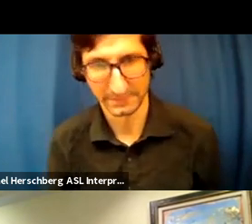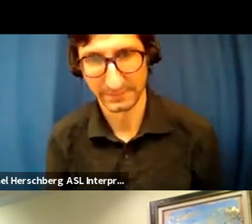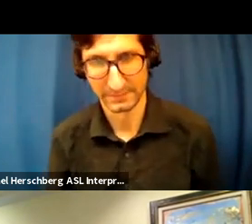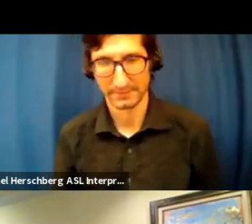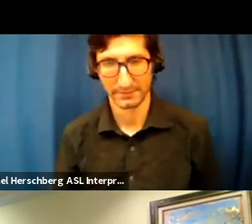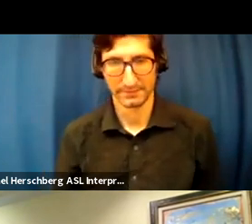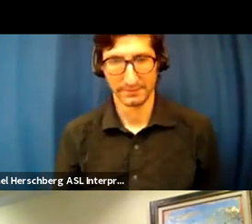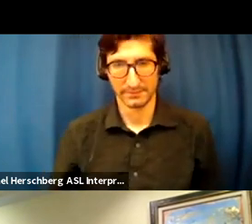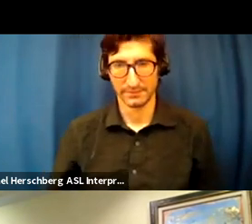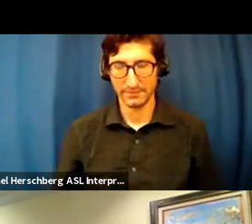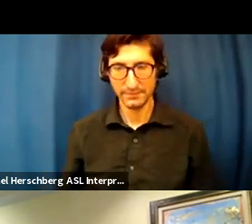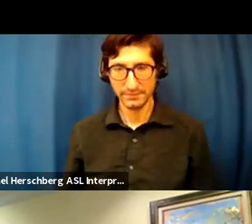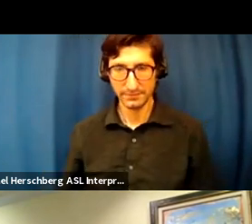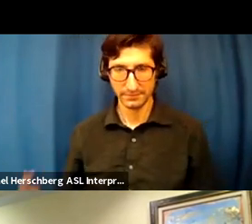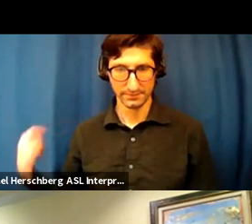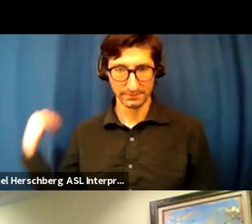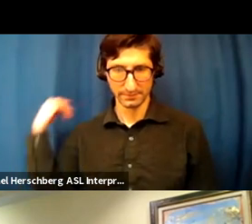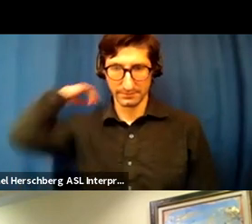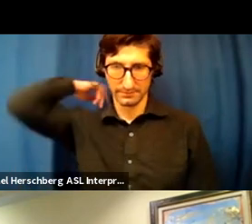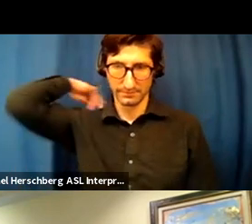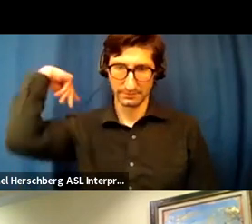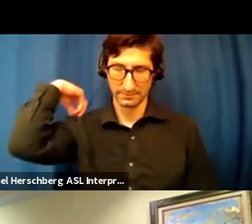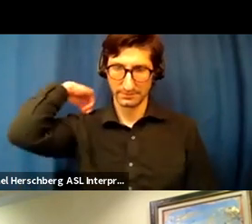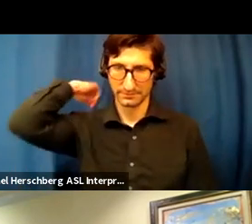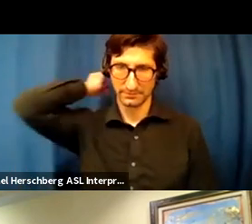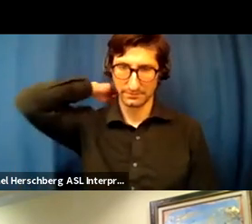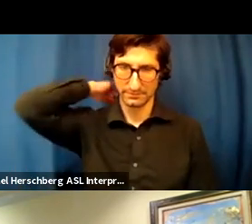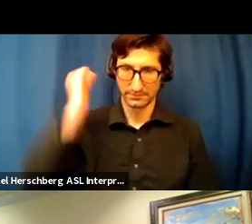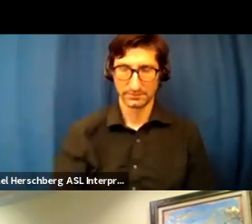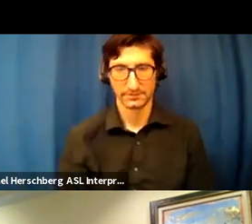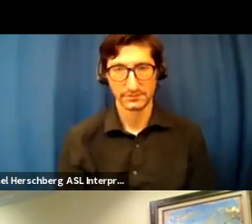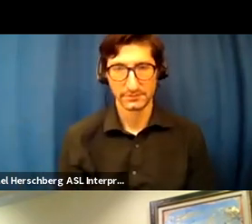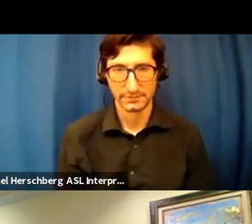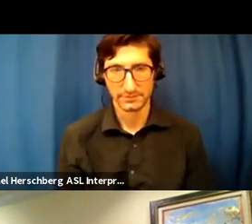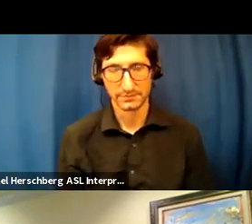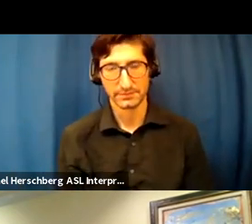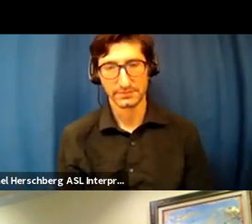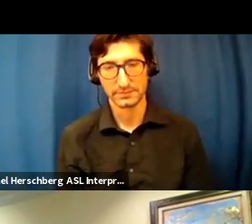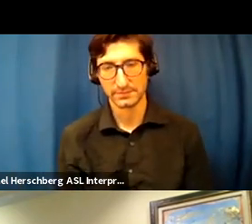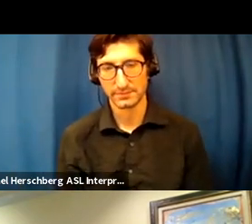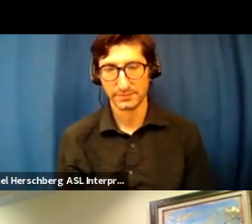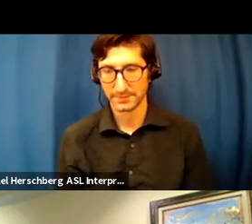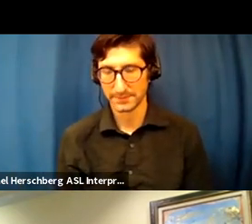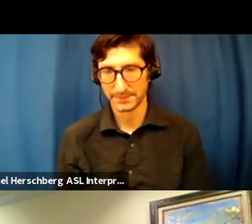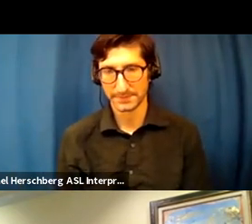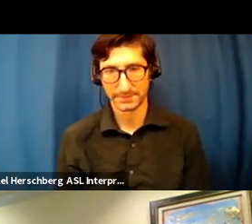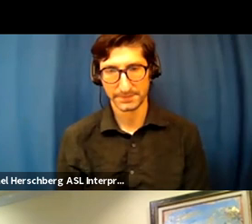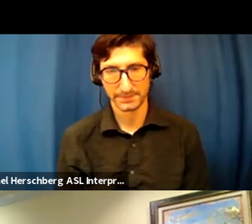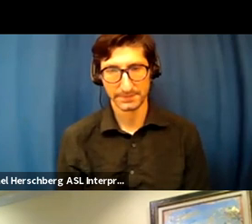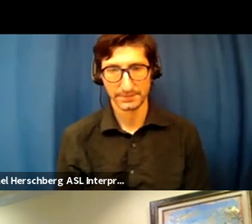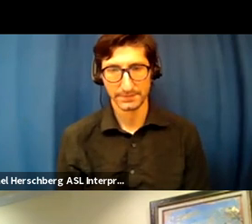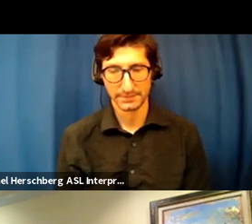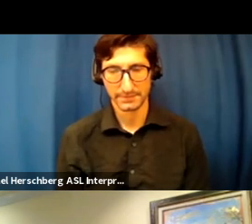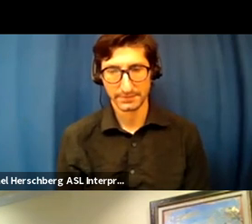seleccionar el idioma español para accesar la interpretación simultánea. Aquellas personas que tengan un teléfono celular buscan los